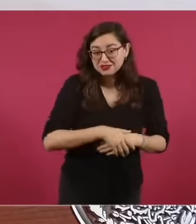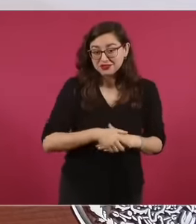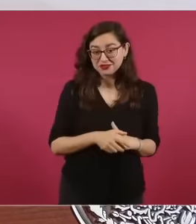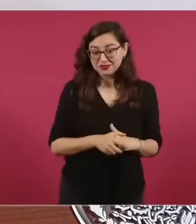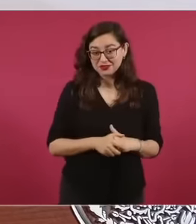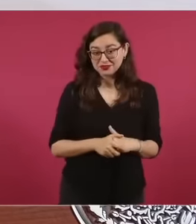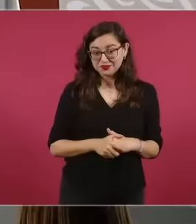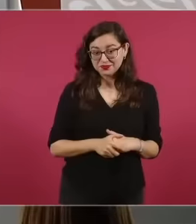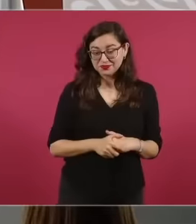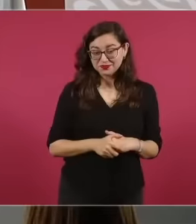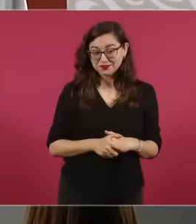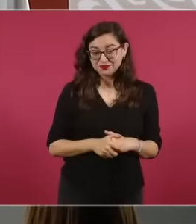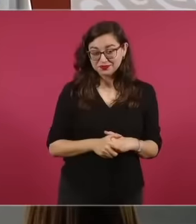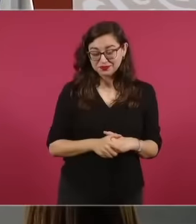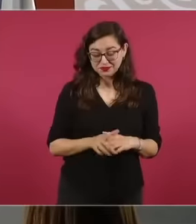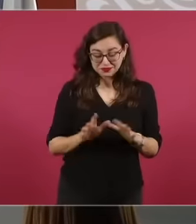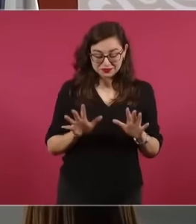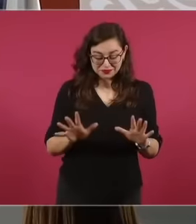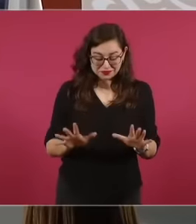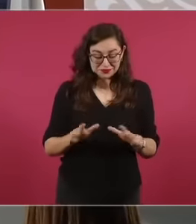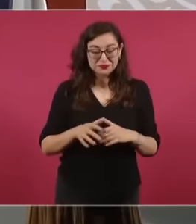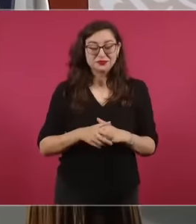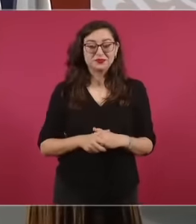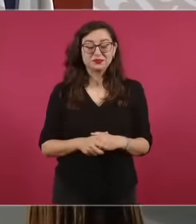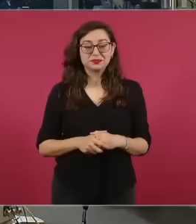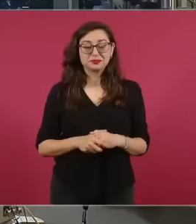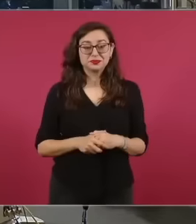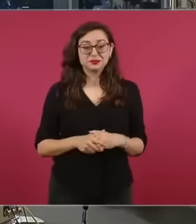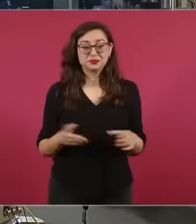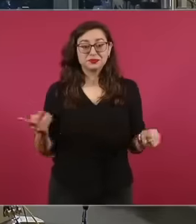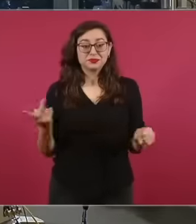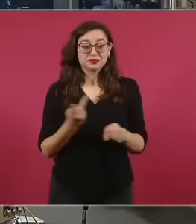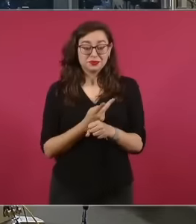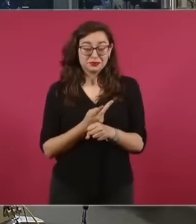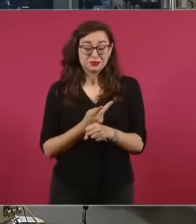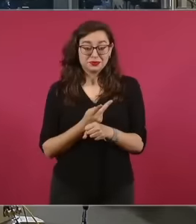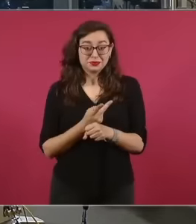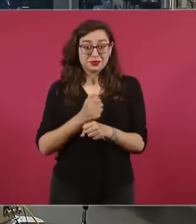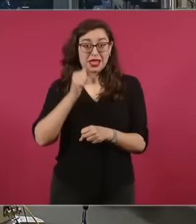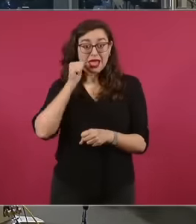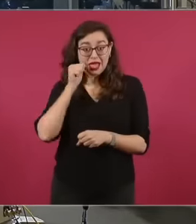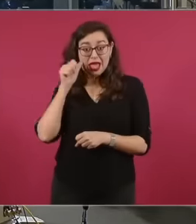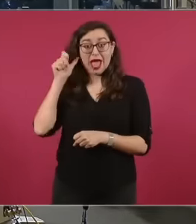Pues resulta que de antier ayer